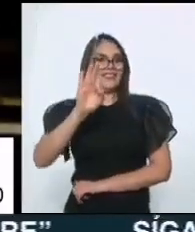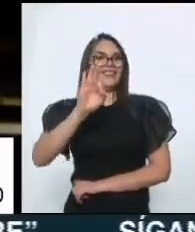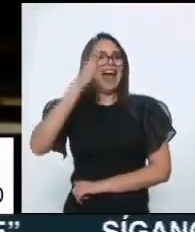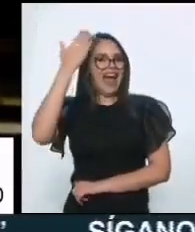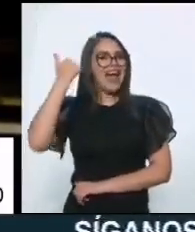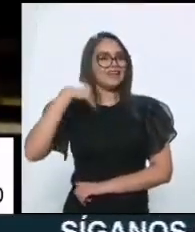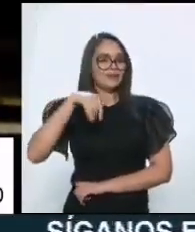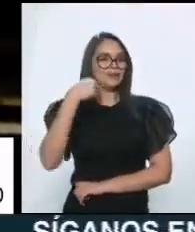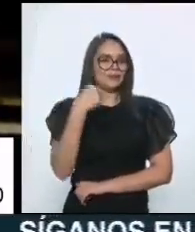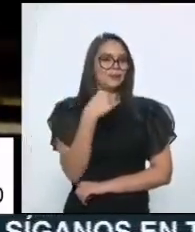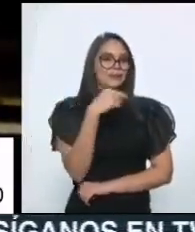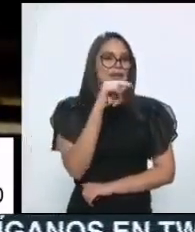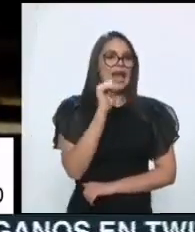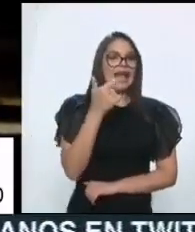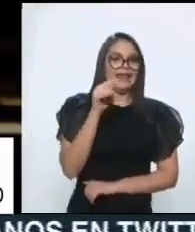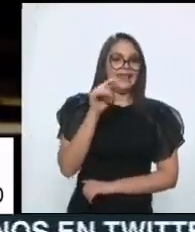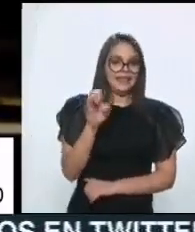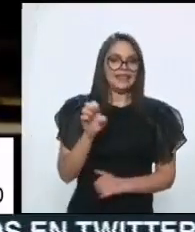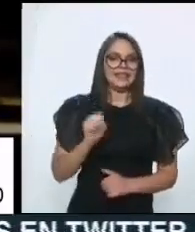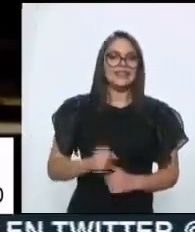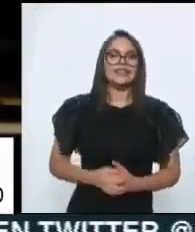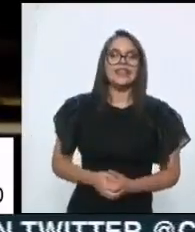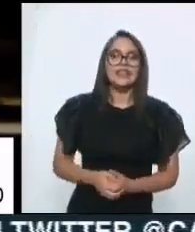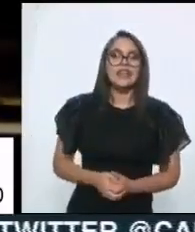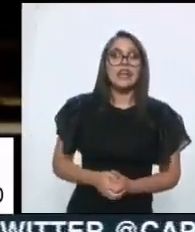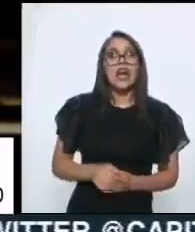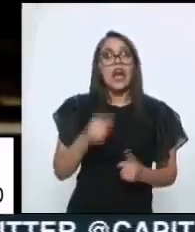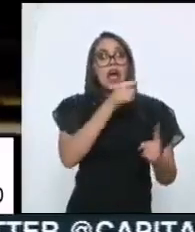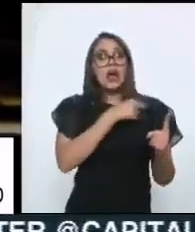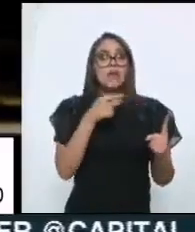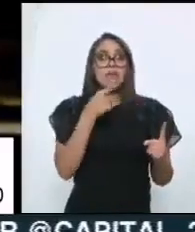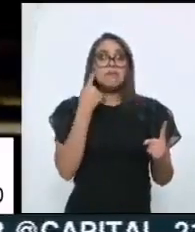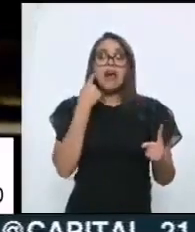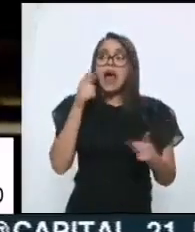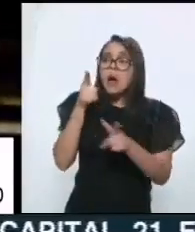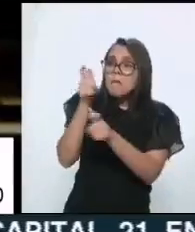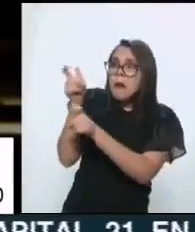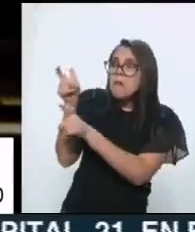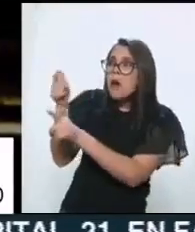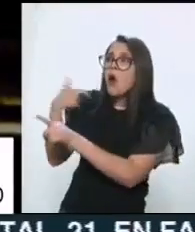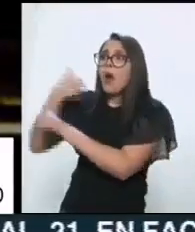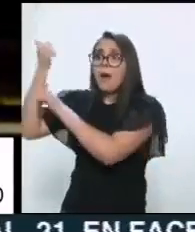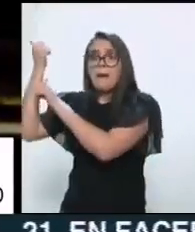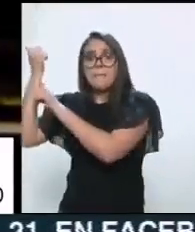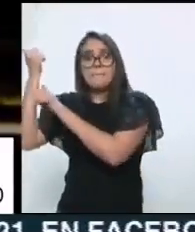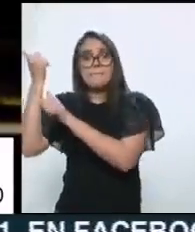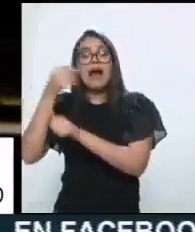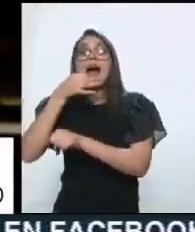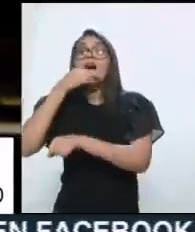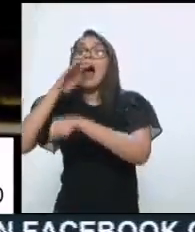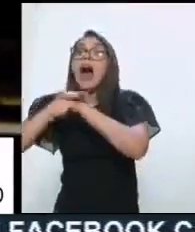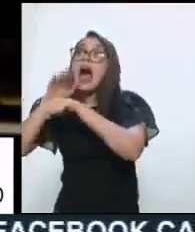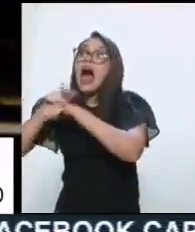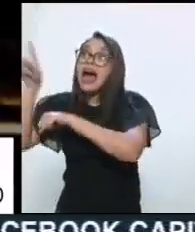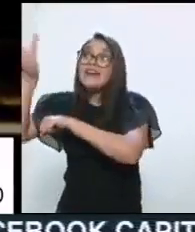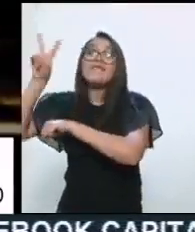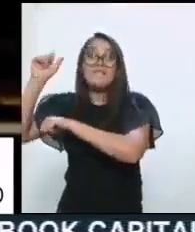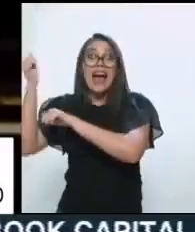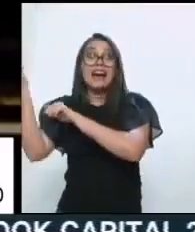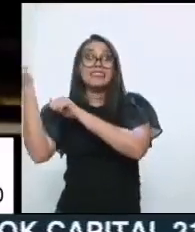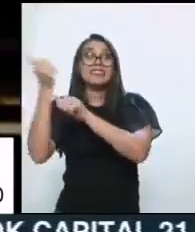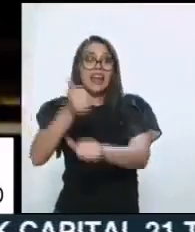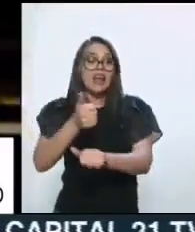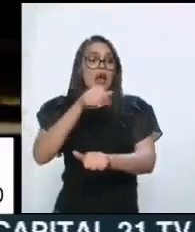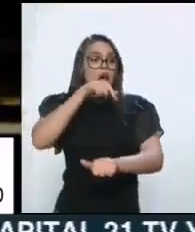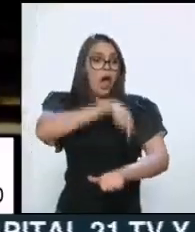Investigación, quienes, dice, perdieron de vista las armas que nosotros les estábamos avisando que ya estaban cruzando. Es